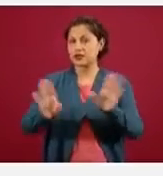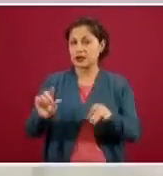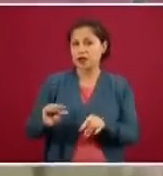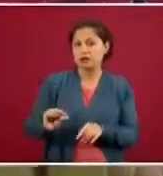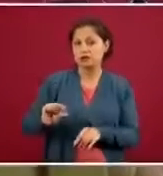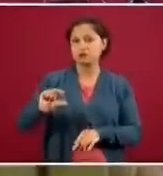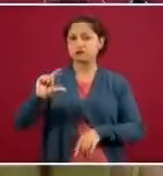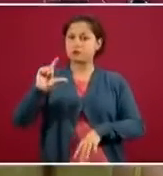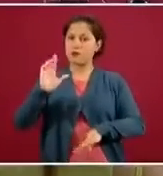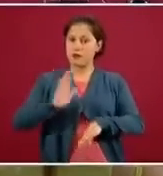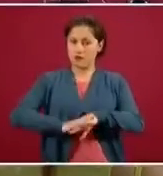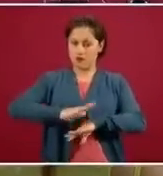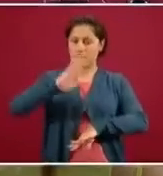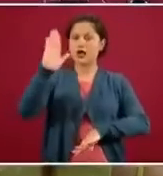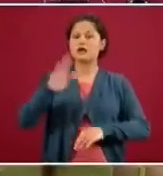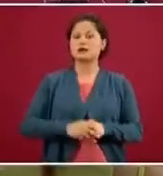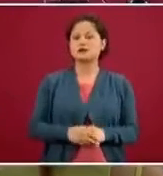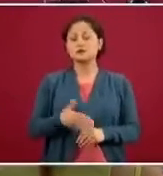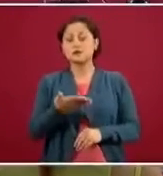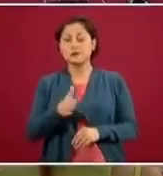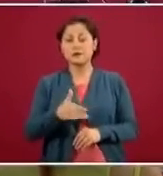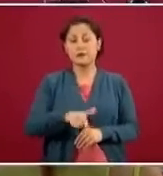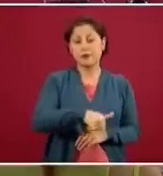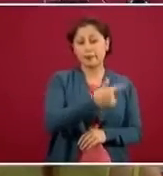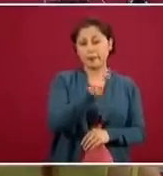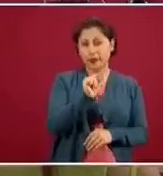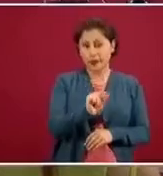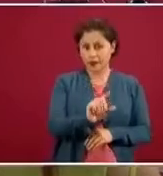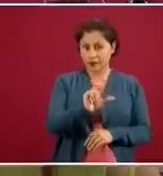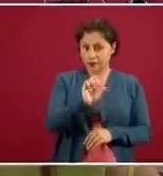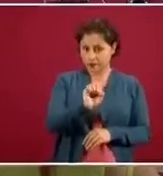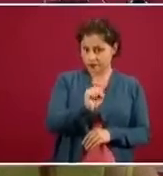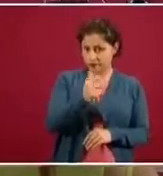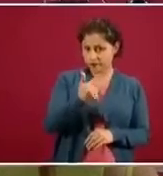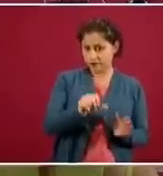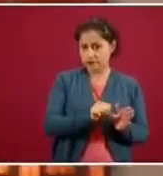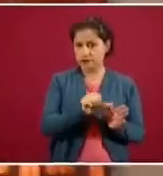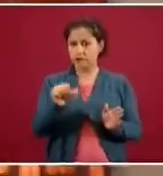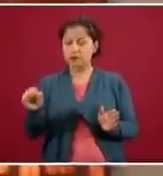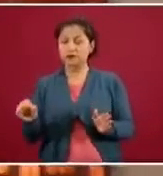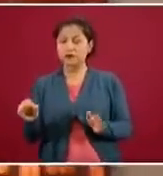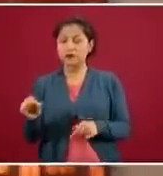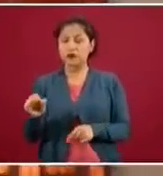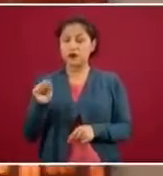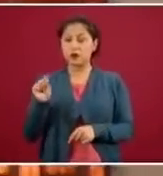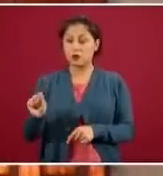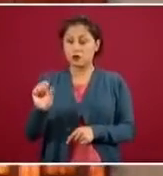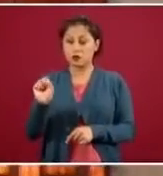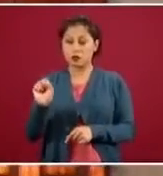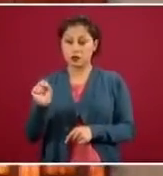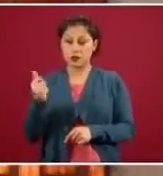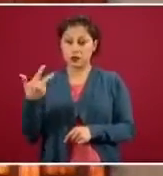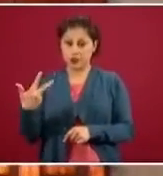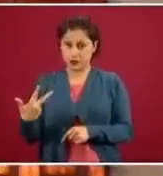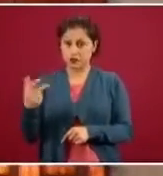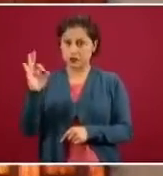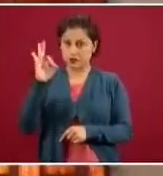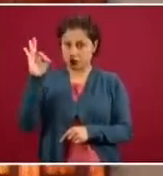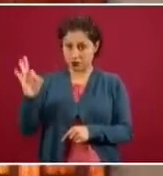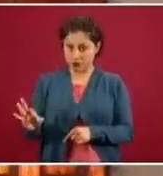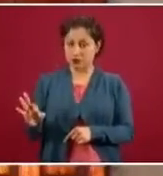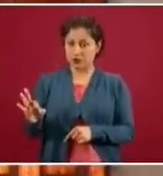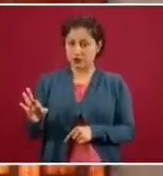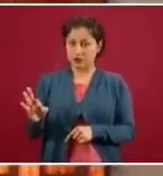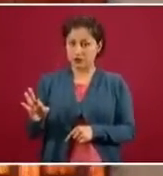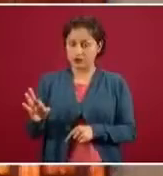delantera. Vamos desde una tasa del 12.68 hasta una tasa de 0.68 que ha caracterizado al